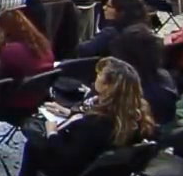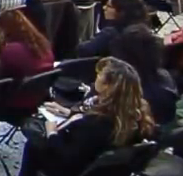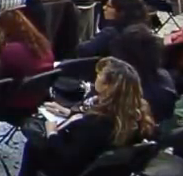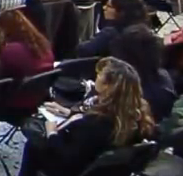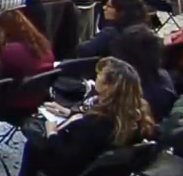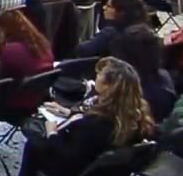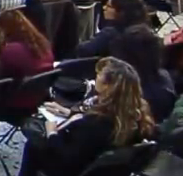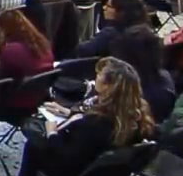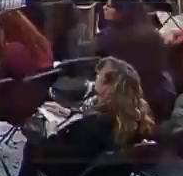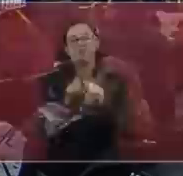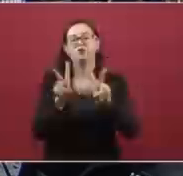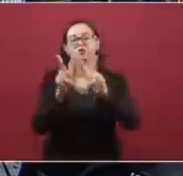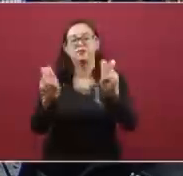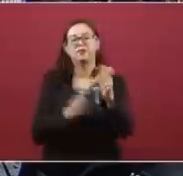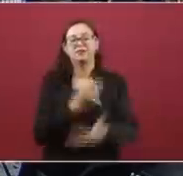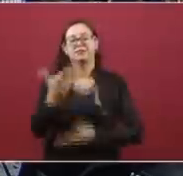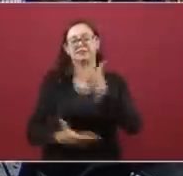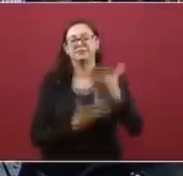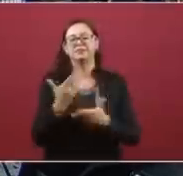de comunicación.